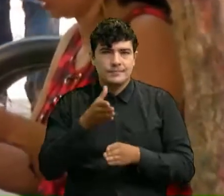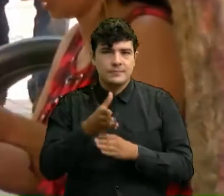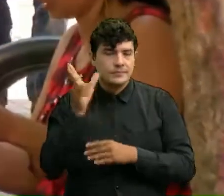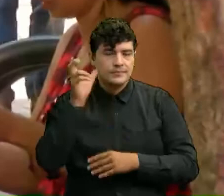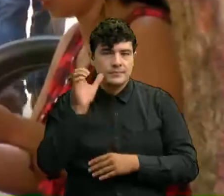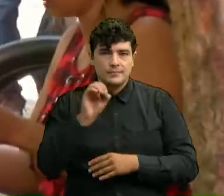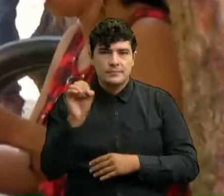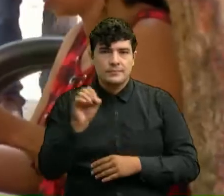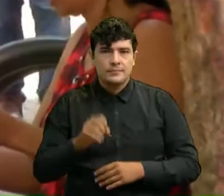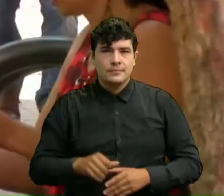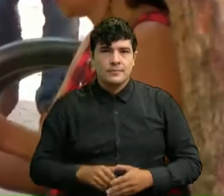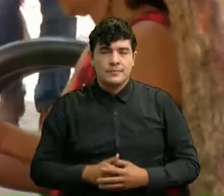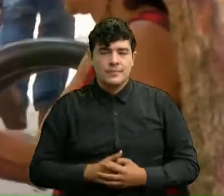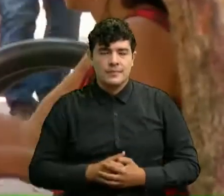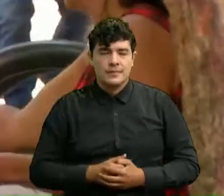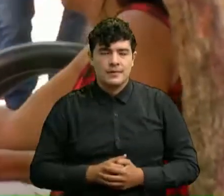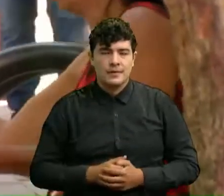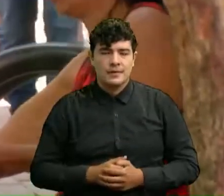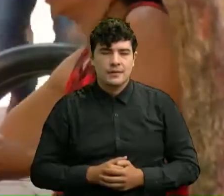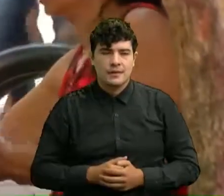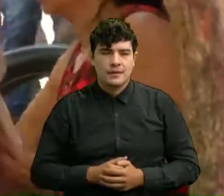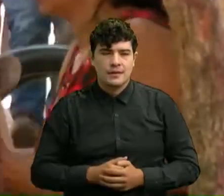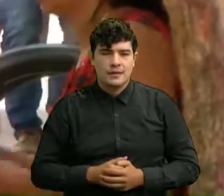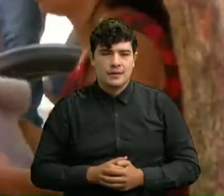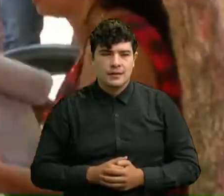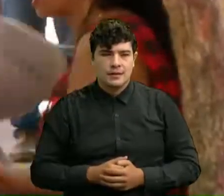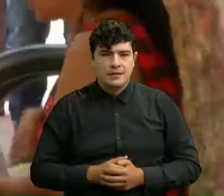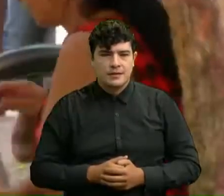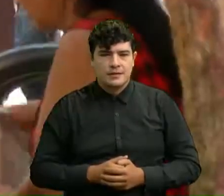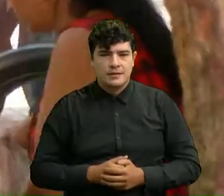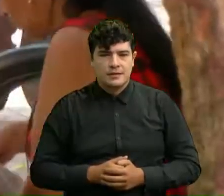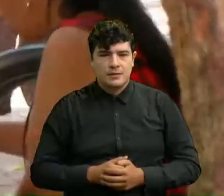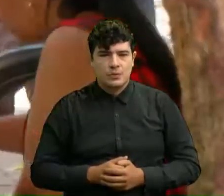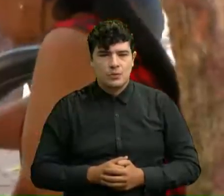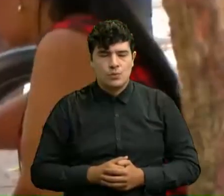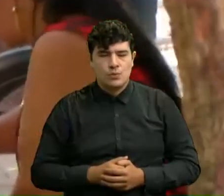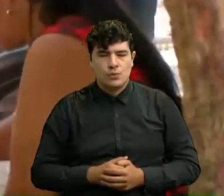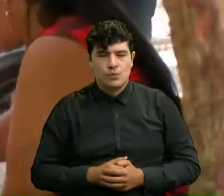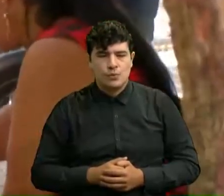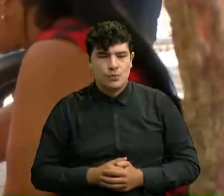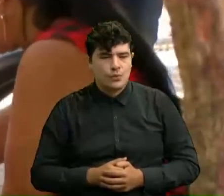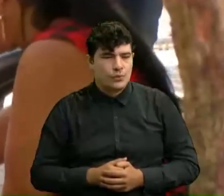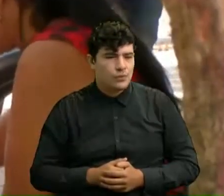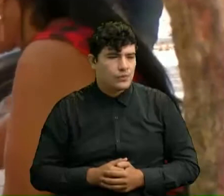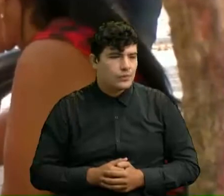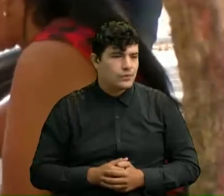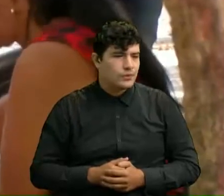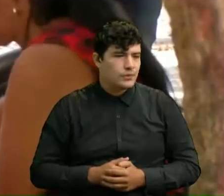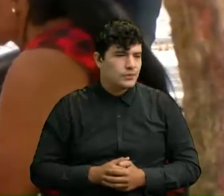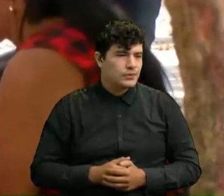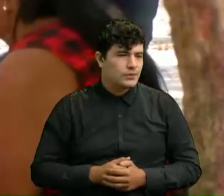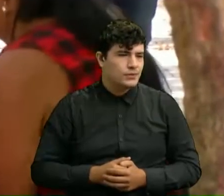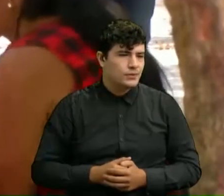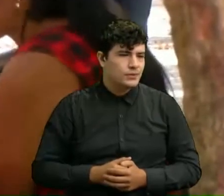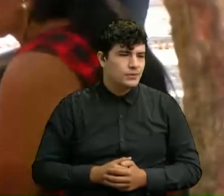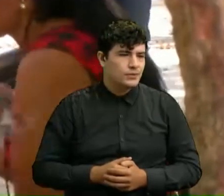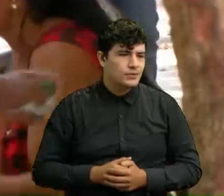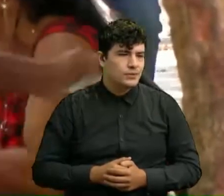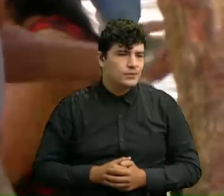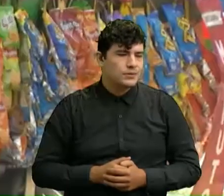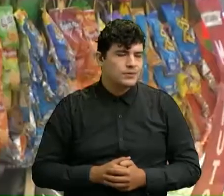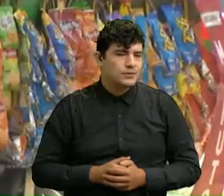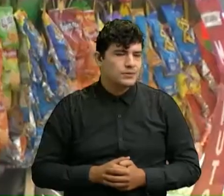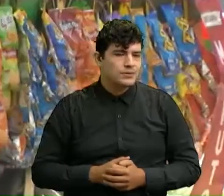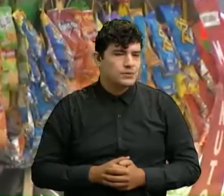los padres muchas veces a reclamar la pensión, pero en el sistema general no. En el sistema, en